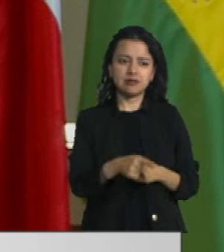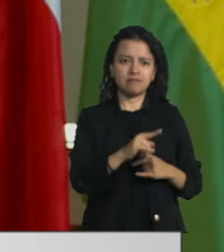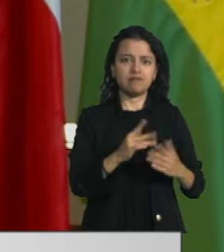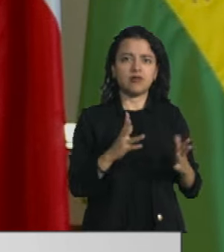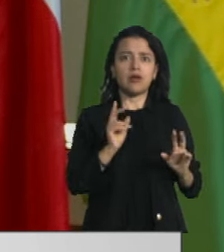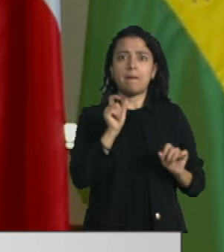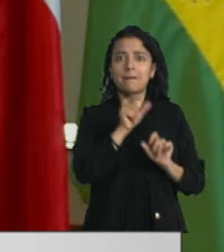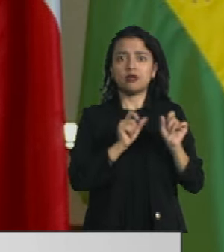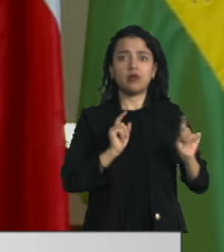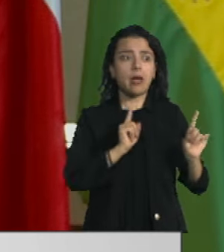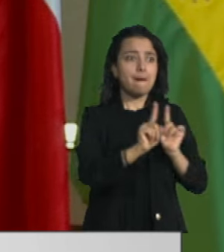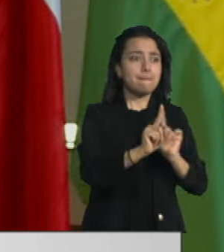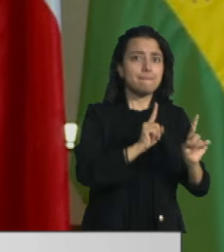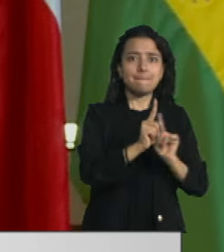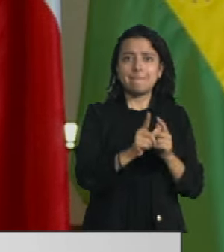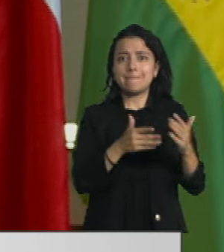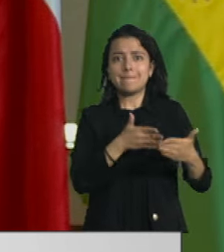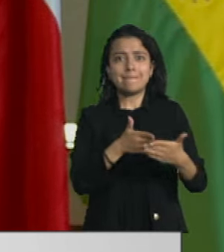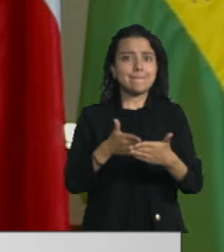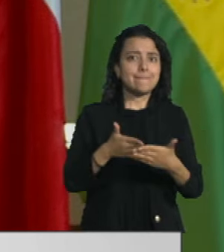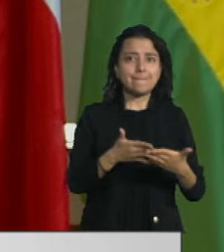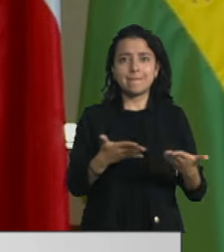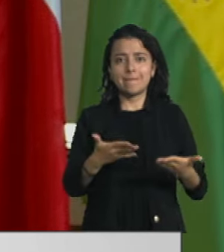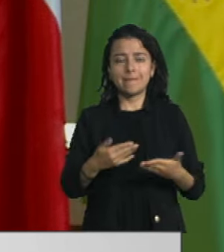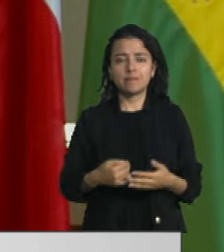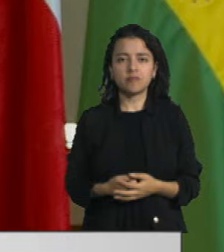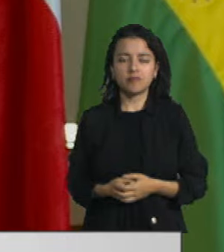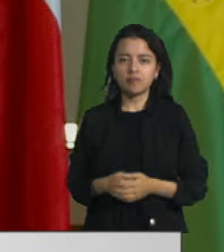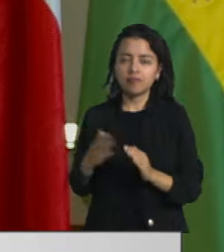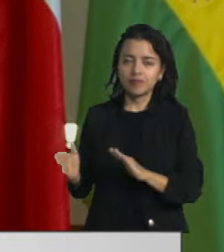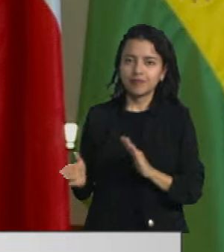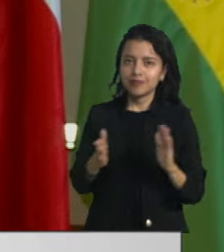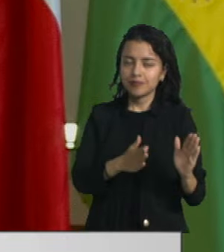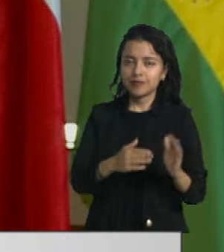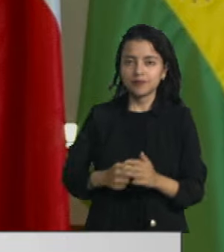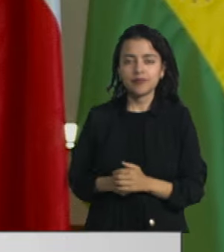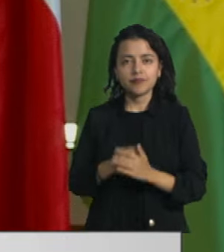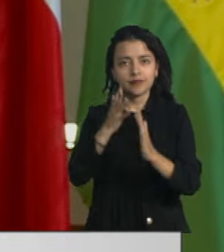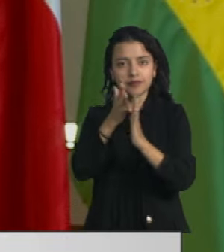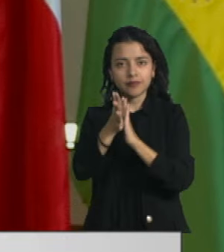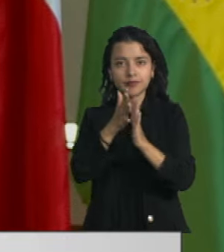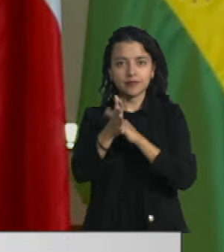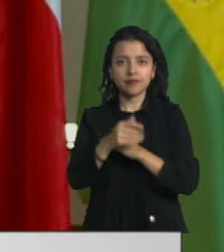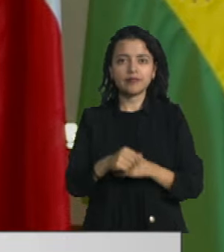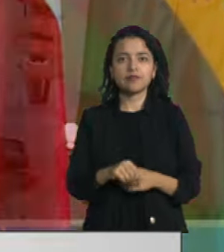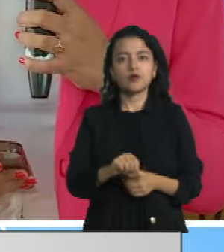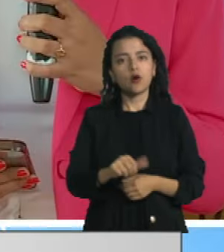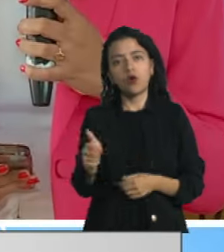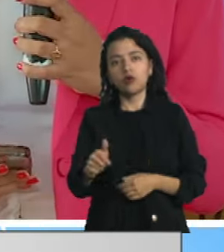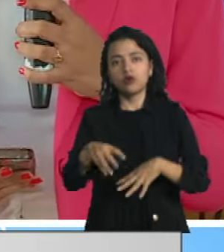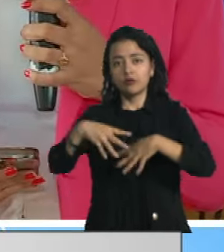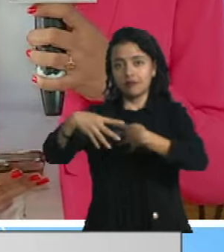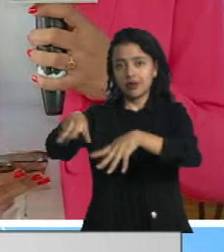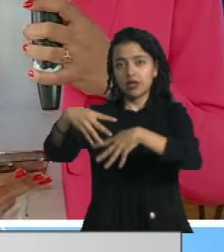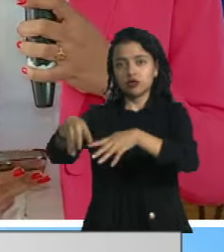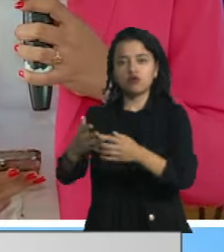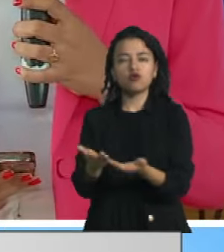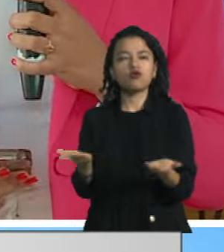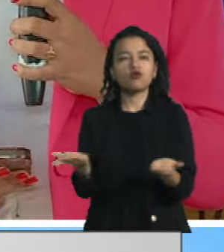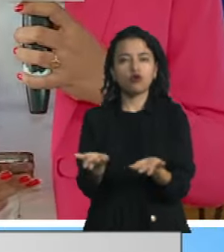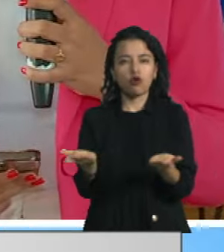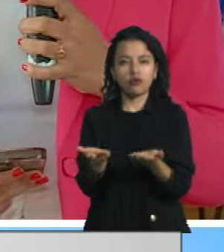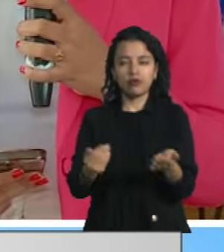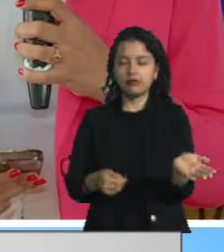de ciudadanos a algunos servicios de salud. Y en otra información, a esta hora se adelanta otro plantón en la capital del Valle del Cauca, en